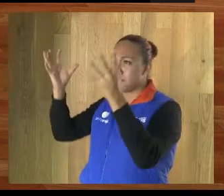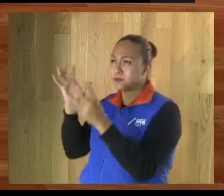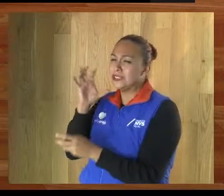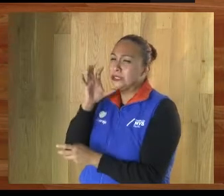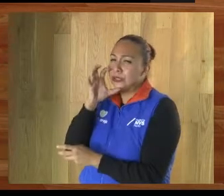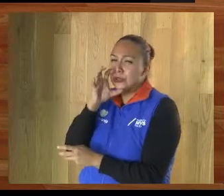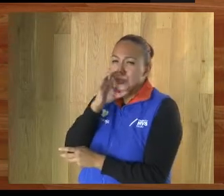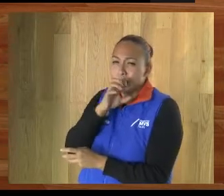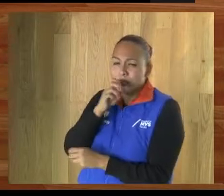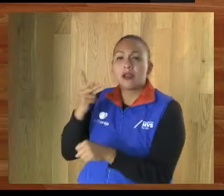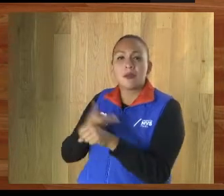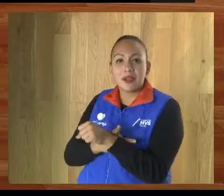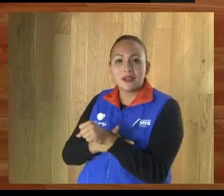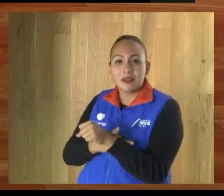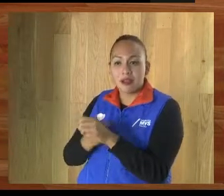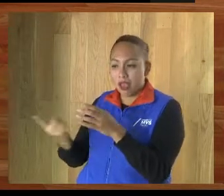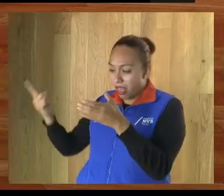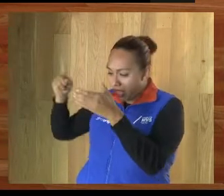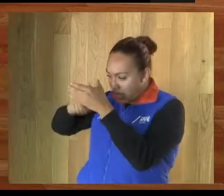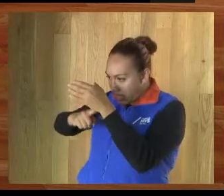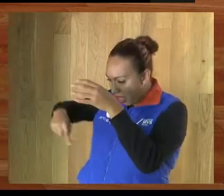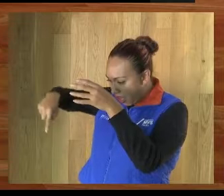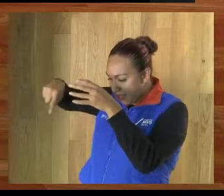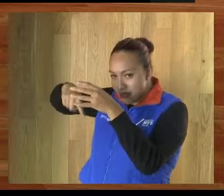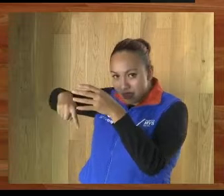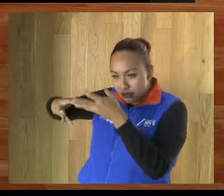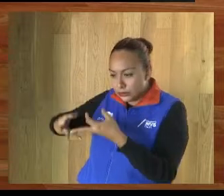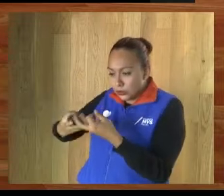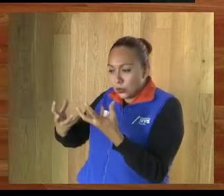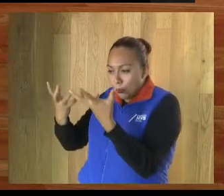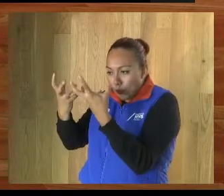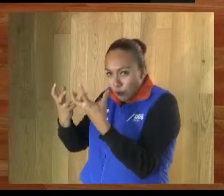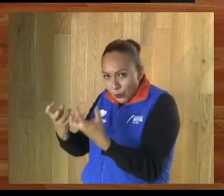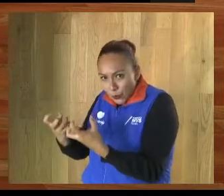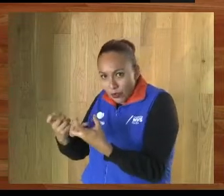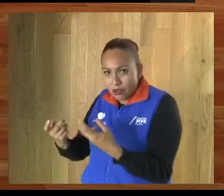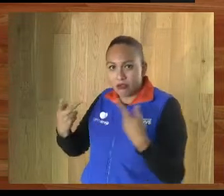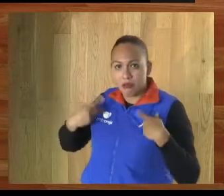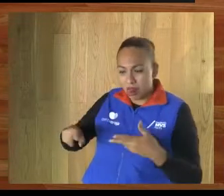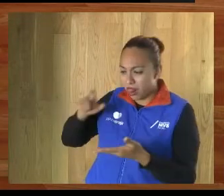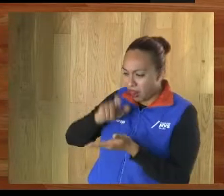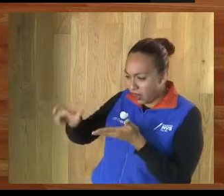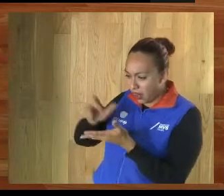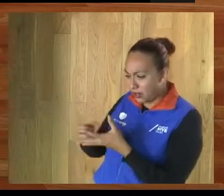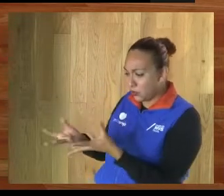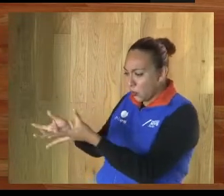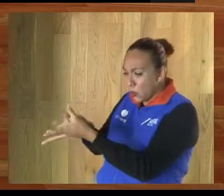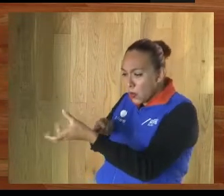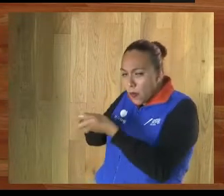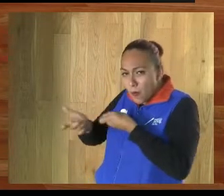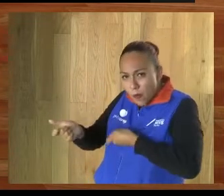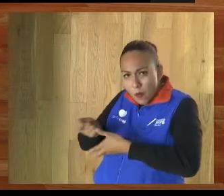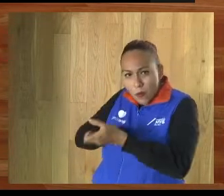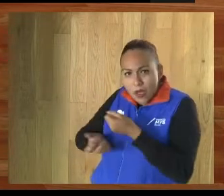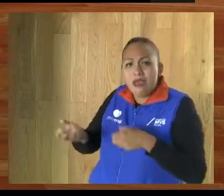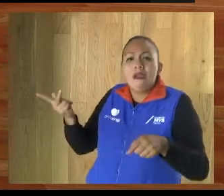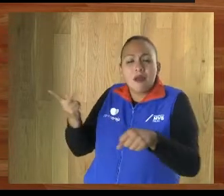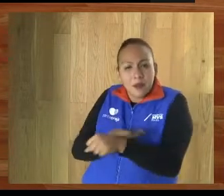ya acelerando, pues el gasto es muy superior al beneficio de este